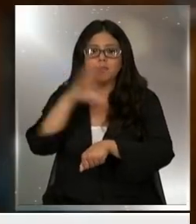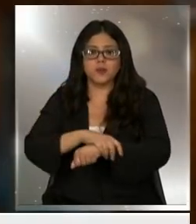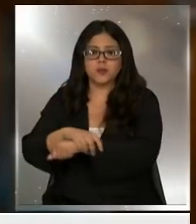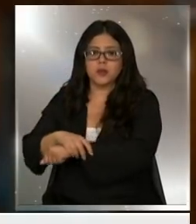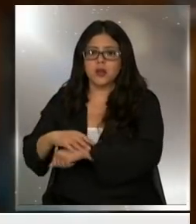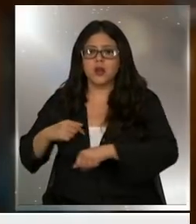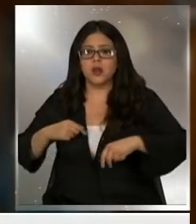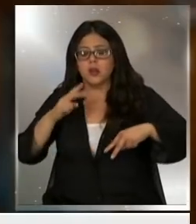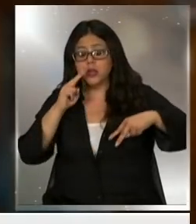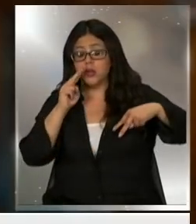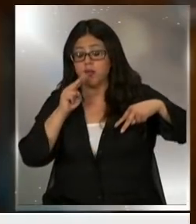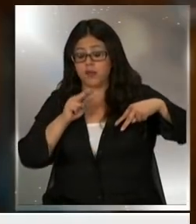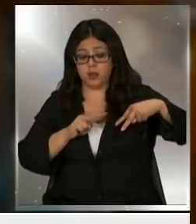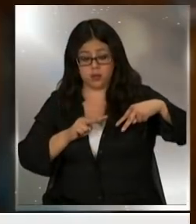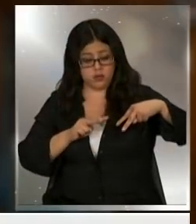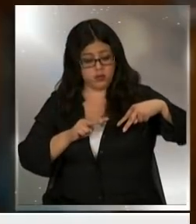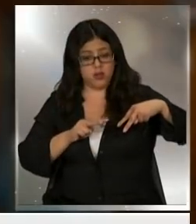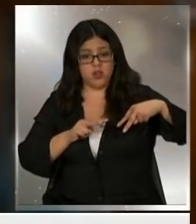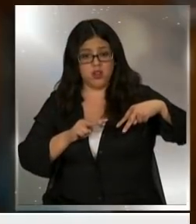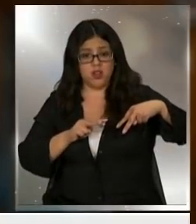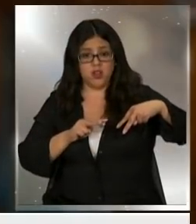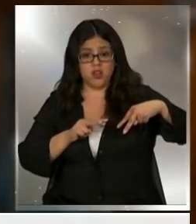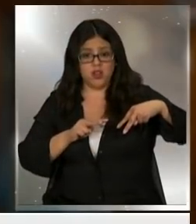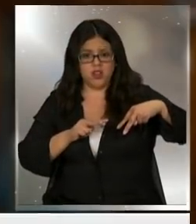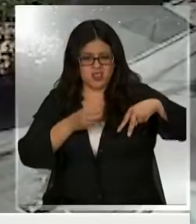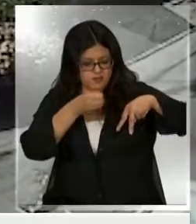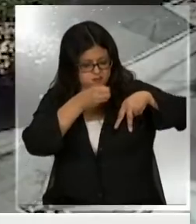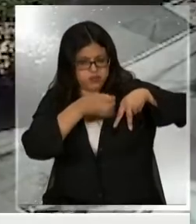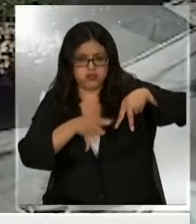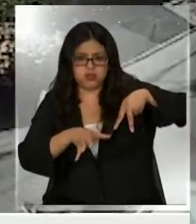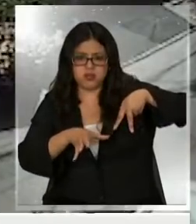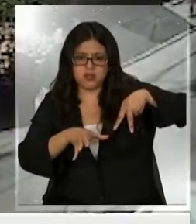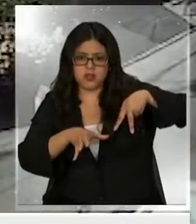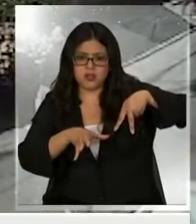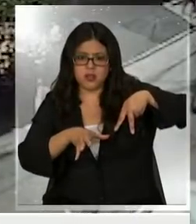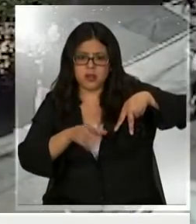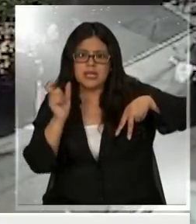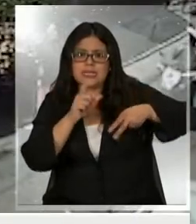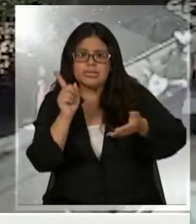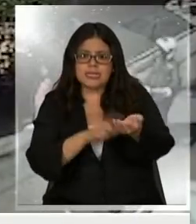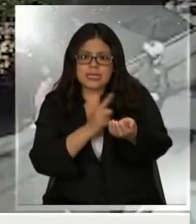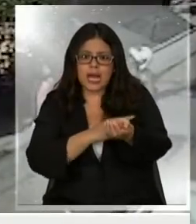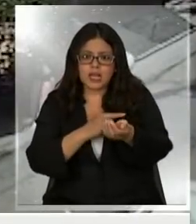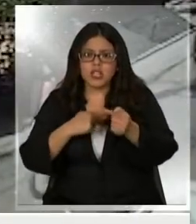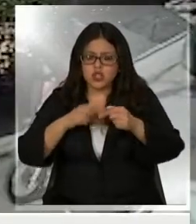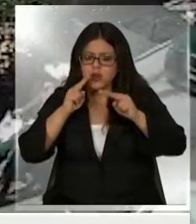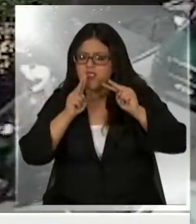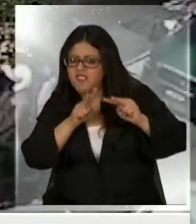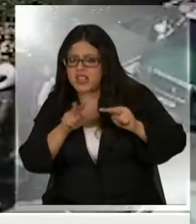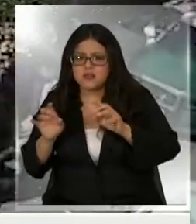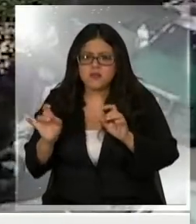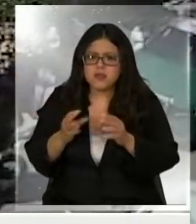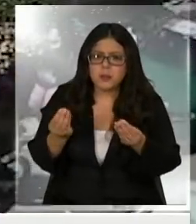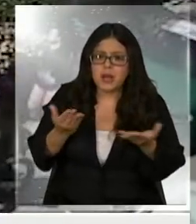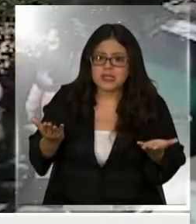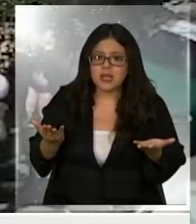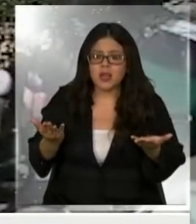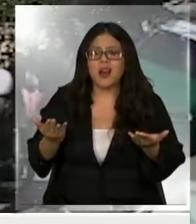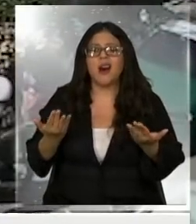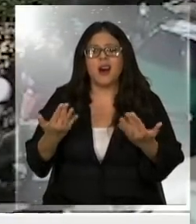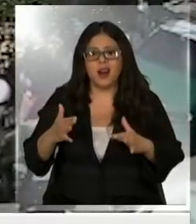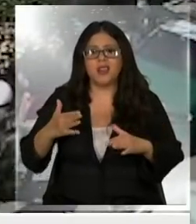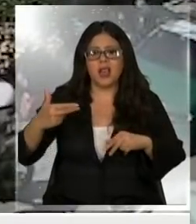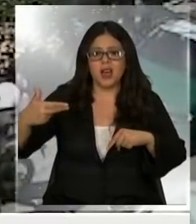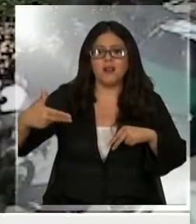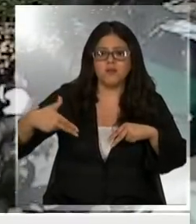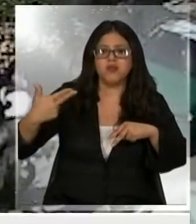Yo me veo la herida, el bullín todo ensangrentado, y me bajo el pantalón para ver si tenía salida el proyectil, y tenía salida. Y